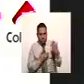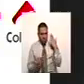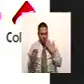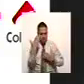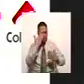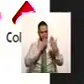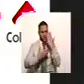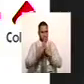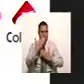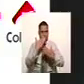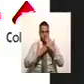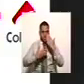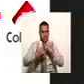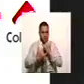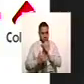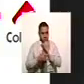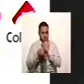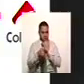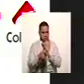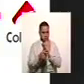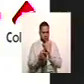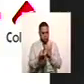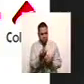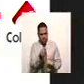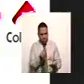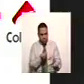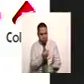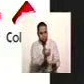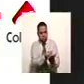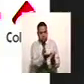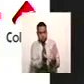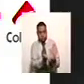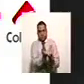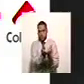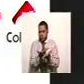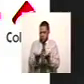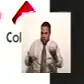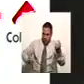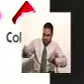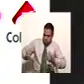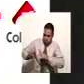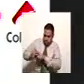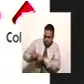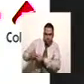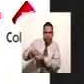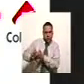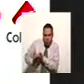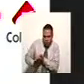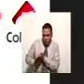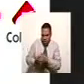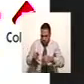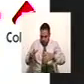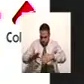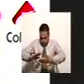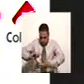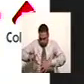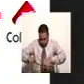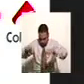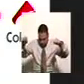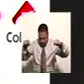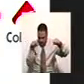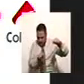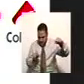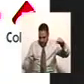devaluación no solamente incrementó dramáticamente los costos de los repuestos, y la reposición de las partes, sino que